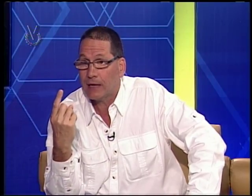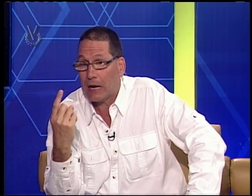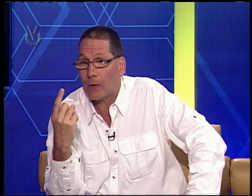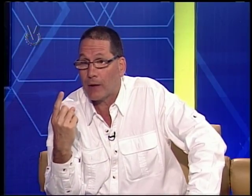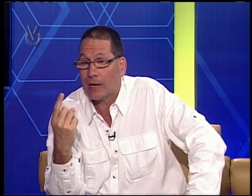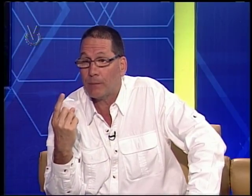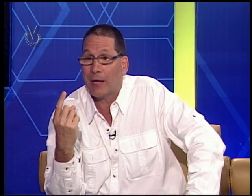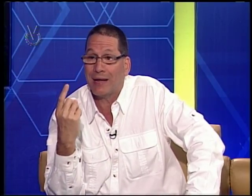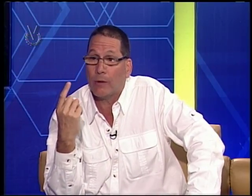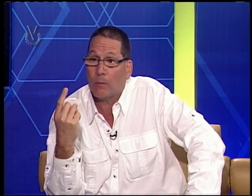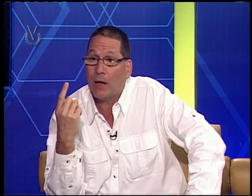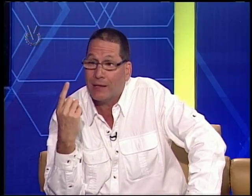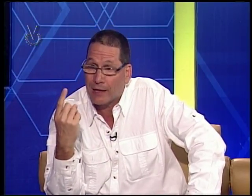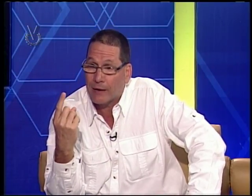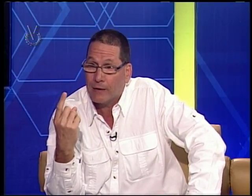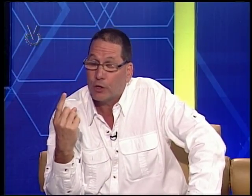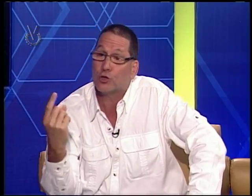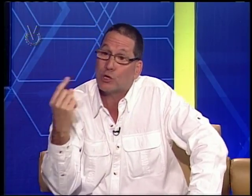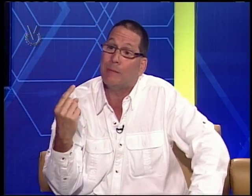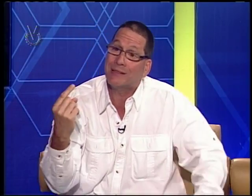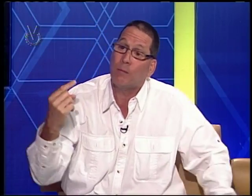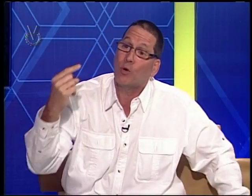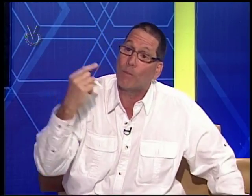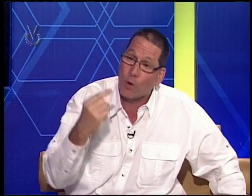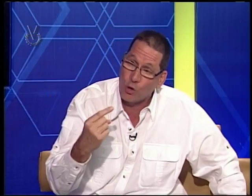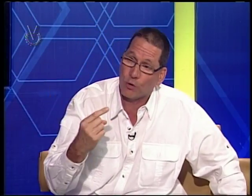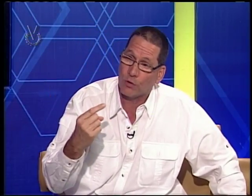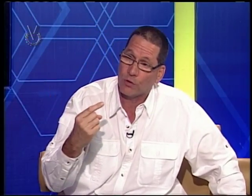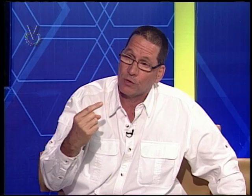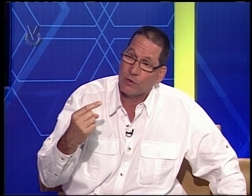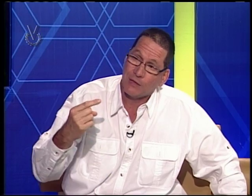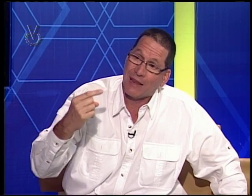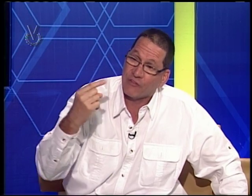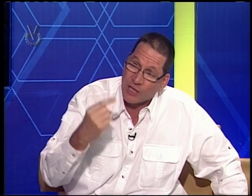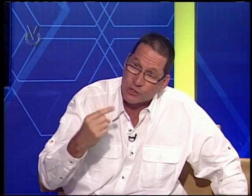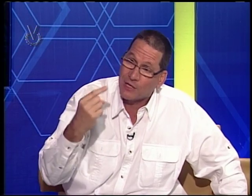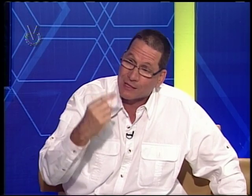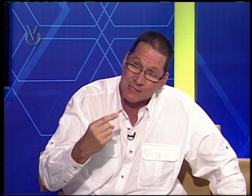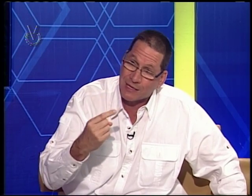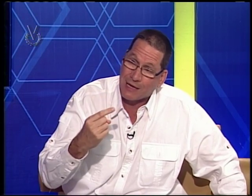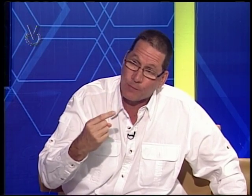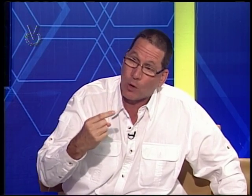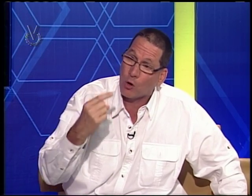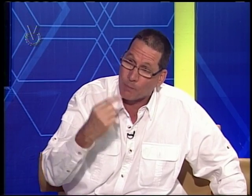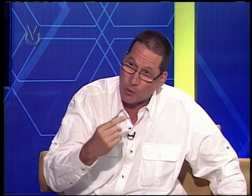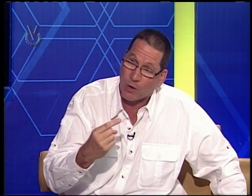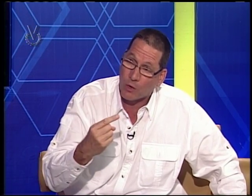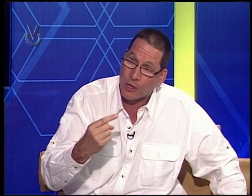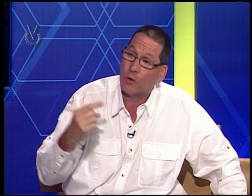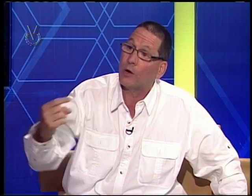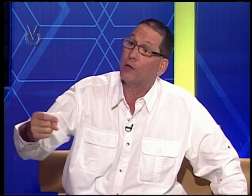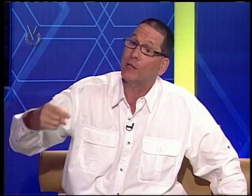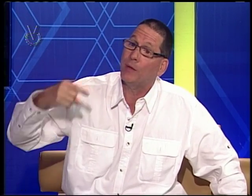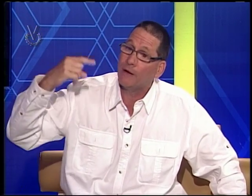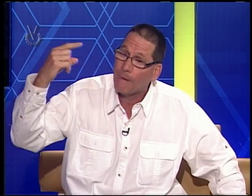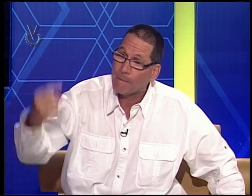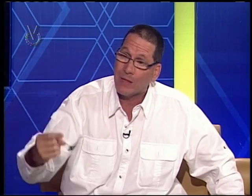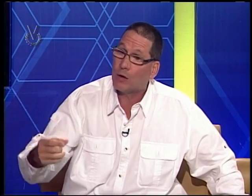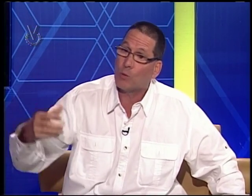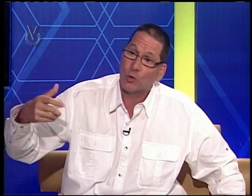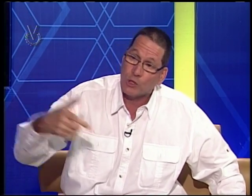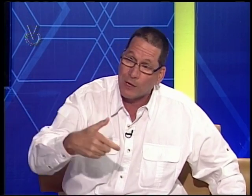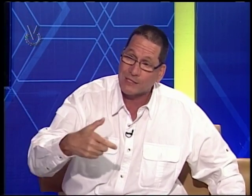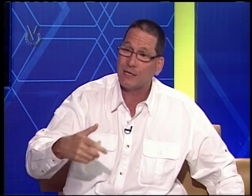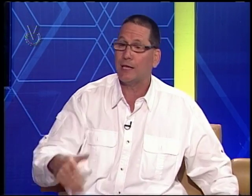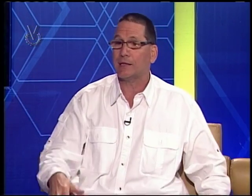estabilizada, la variable cambiaria, le vamos a quitar no solamente el monopolio de la fijación de la tasa de cambio a los especuladores y con ello también